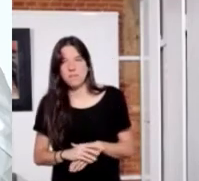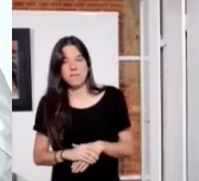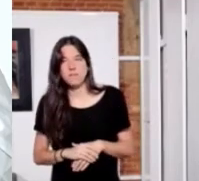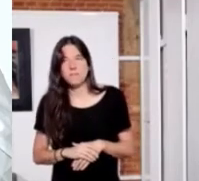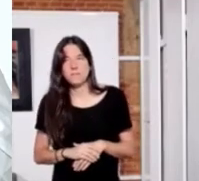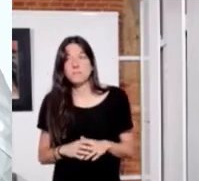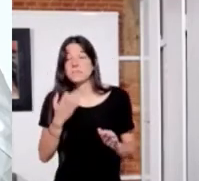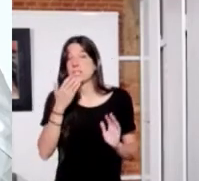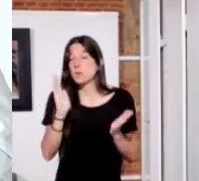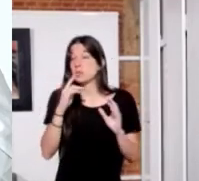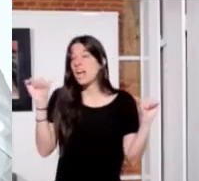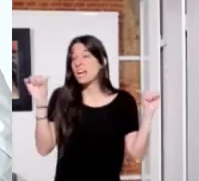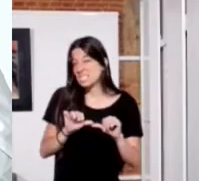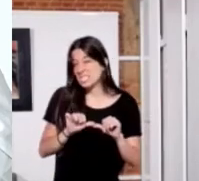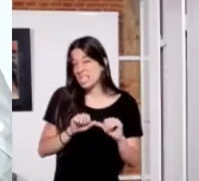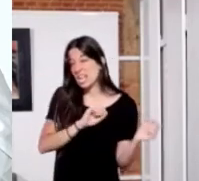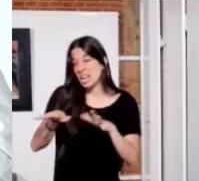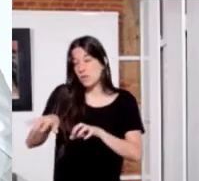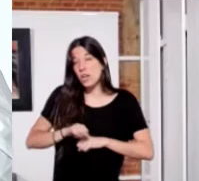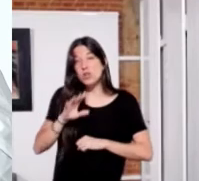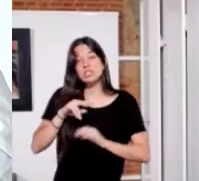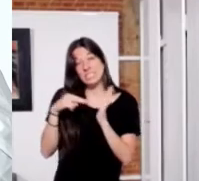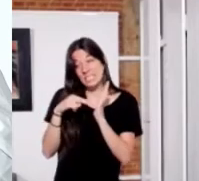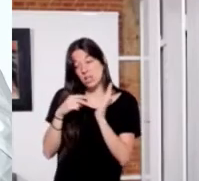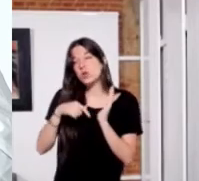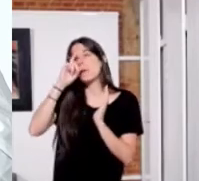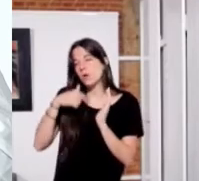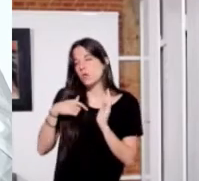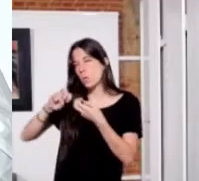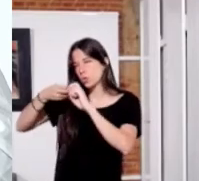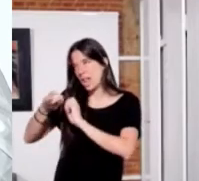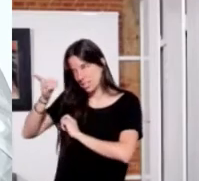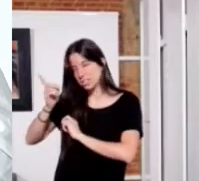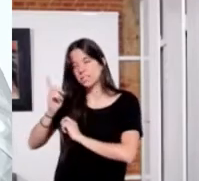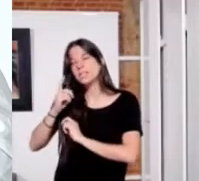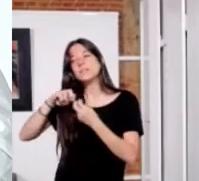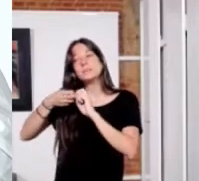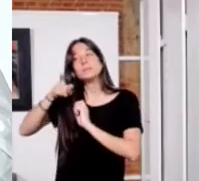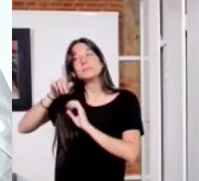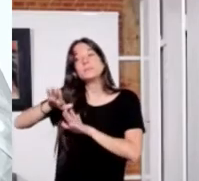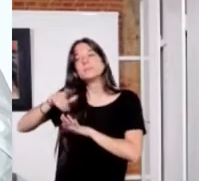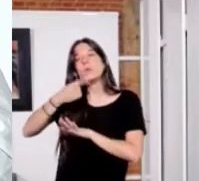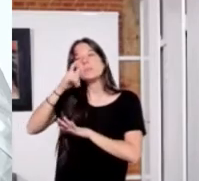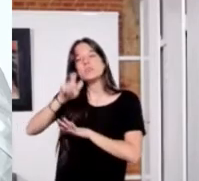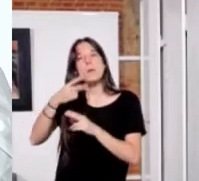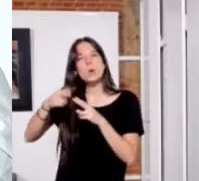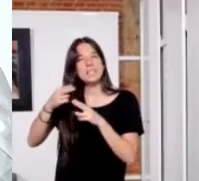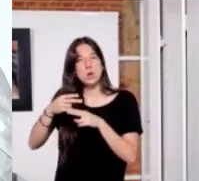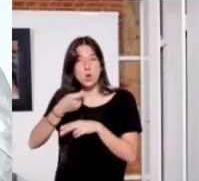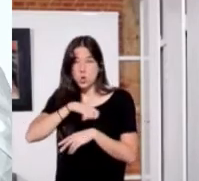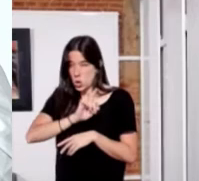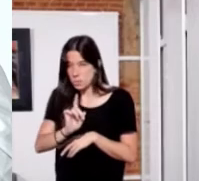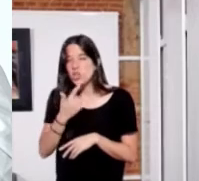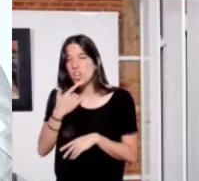Cuando la crisis de refugiados sirio, recuerdo yo que estaba en Bruselas y un político no español llegó a decir lo